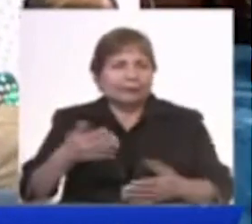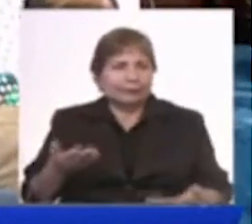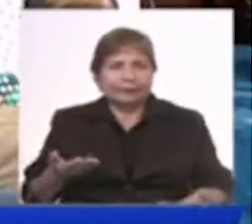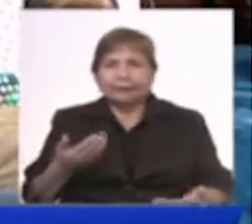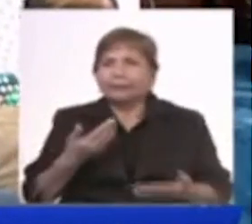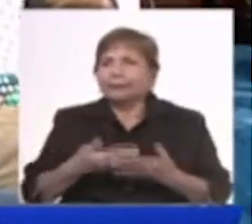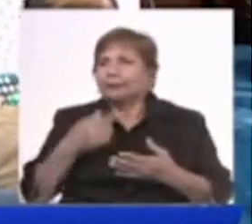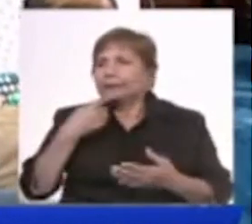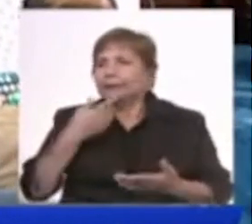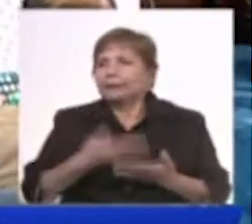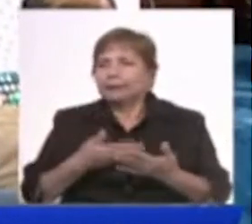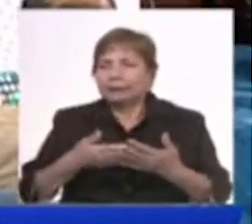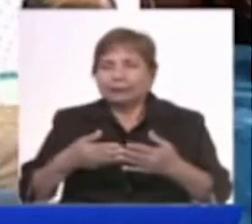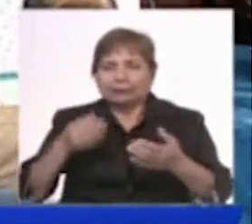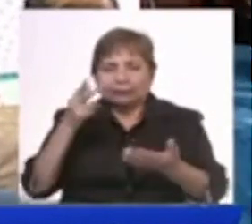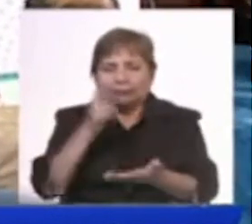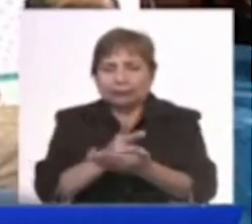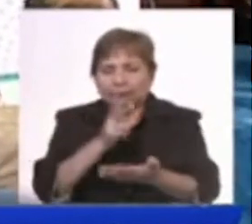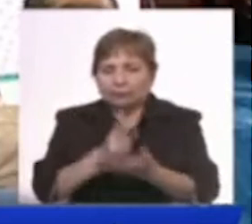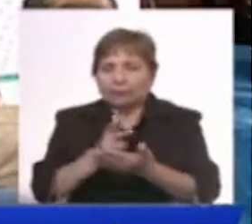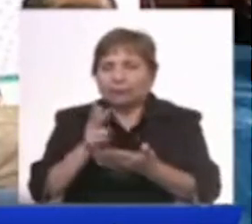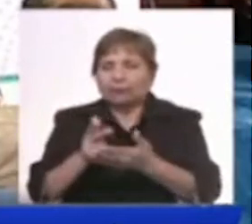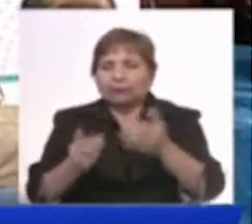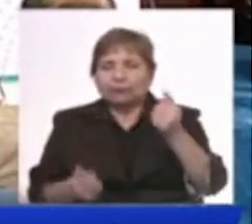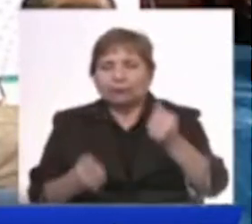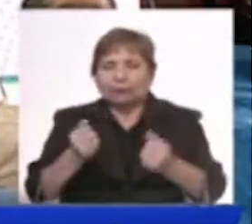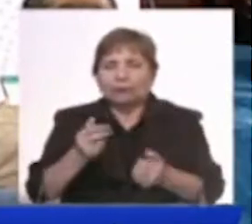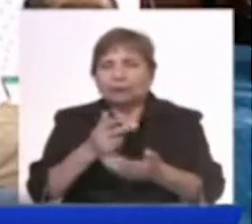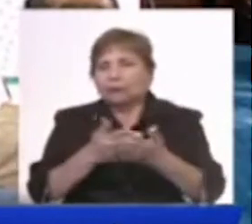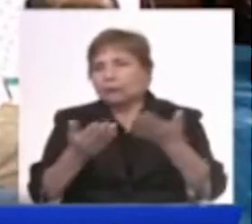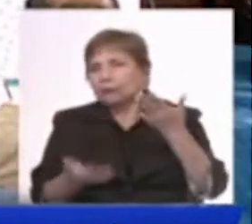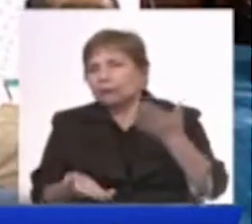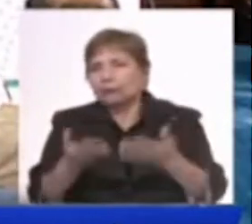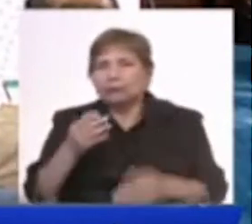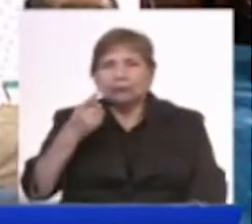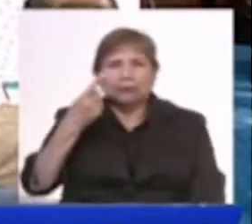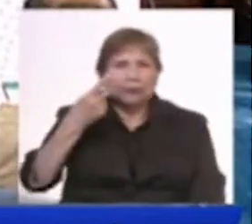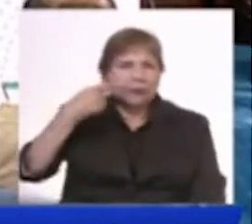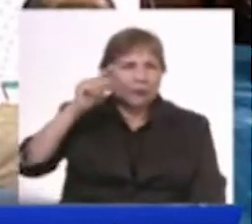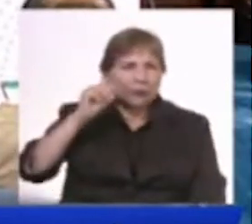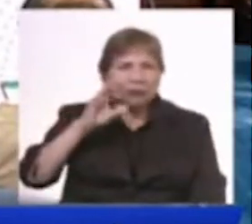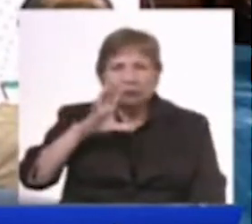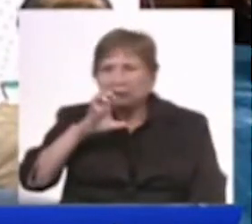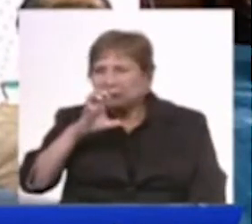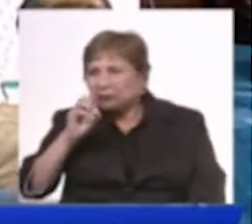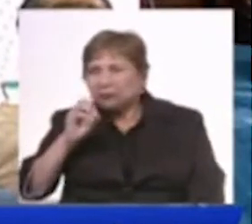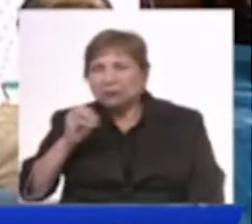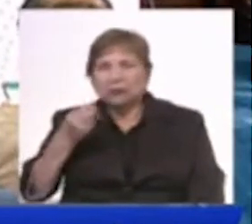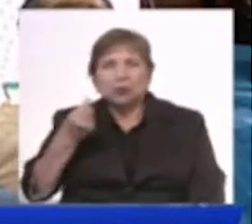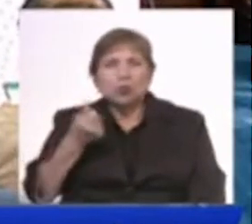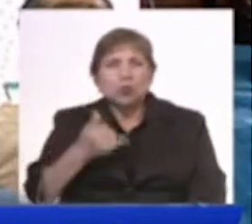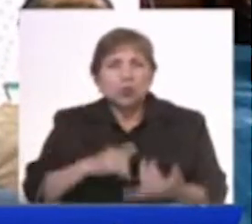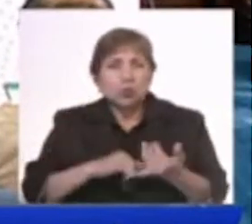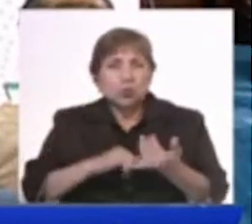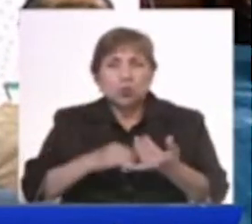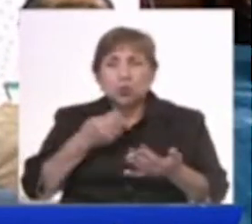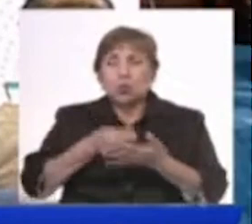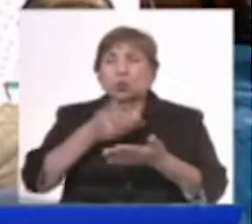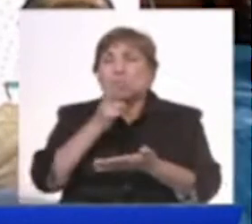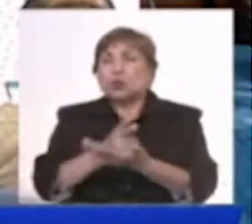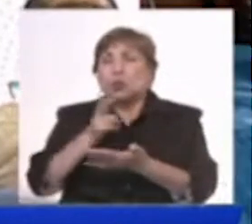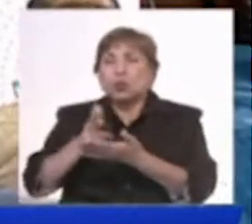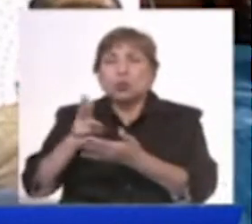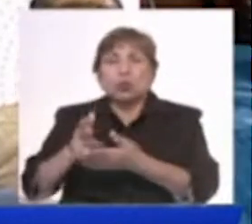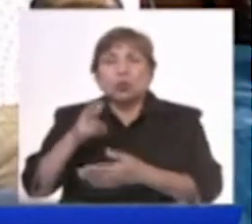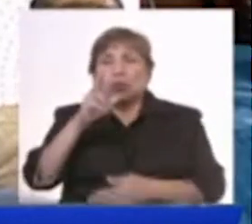es el tema de los estacionamientos. Más o menos 1.5 millones, un poco más, de soles en tema de estacionamiento